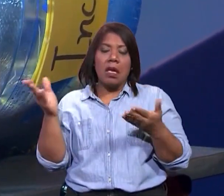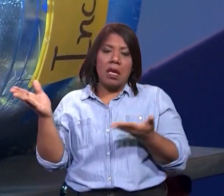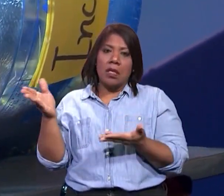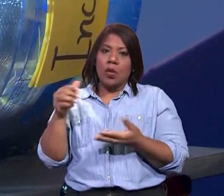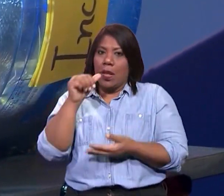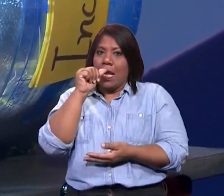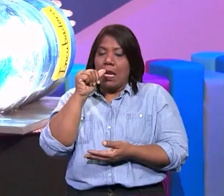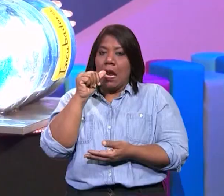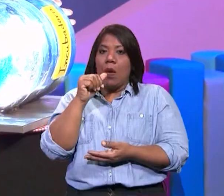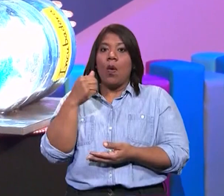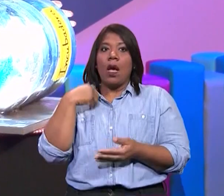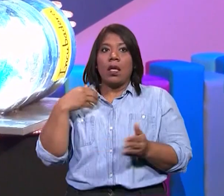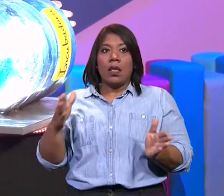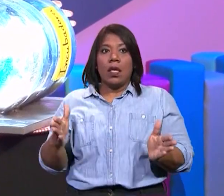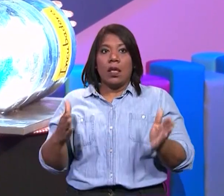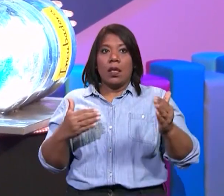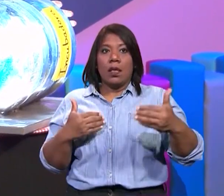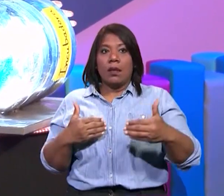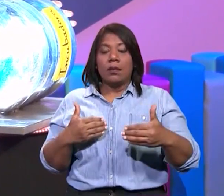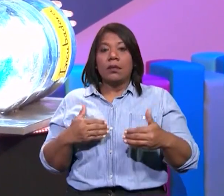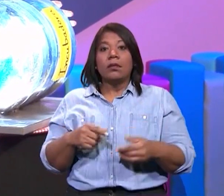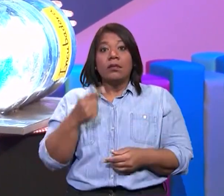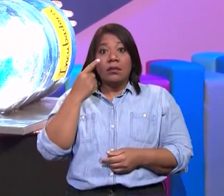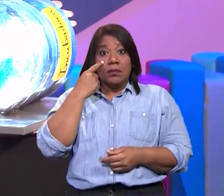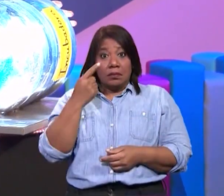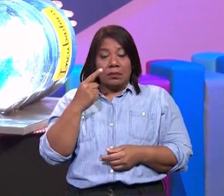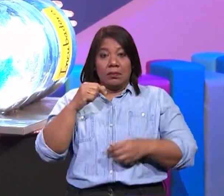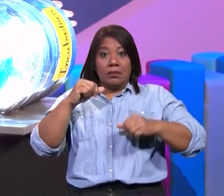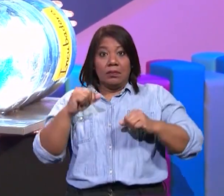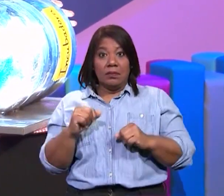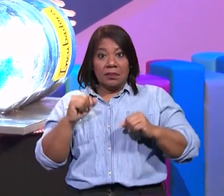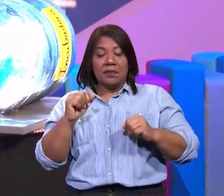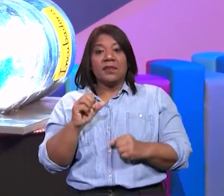tenemos la gallina en casa, podemos observar